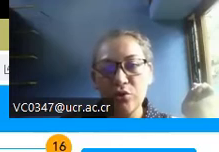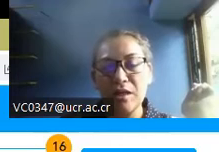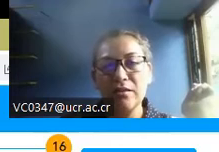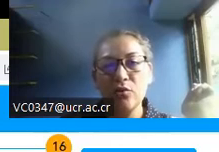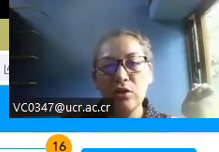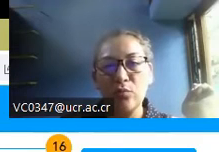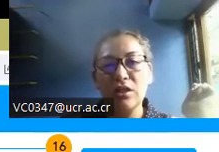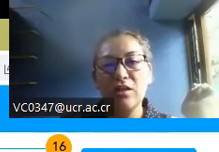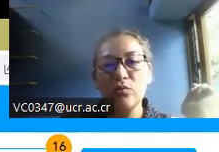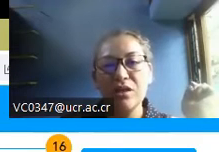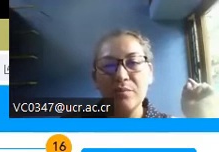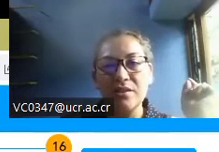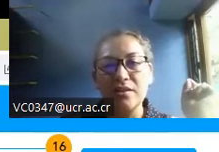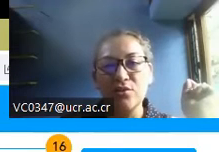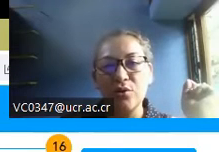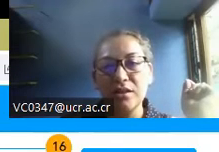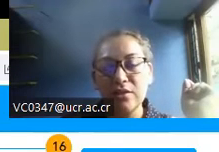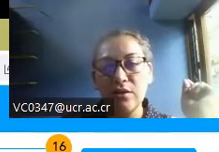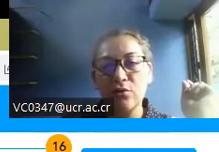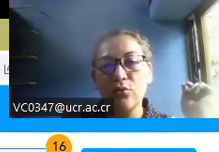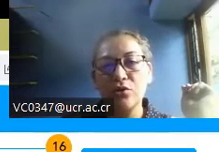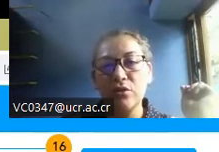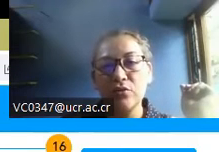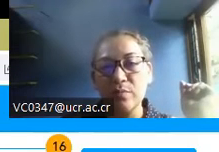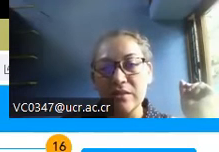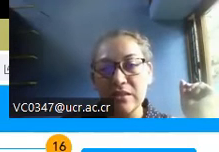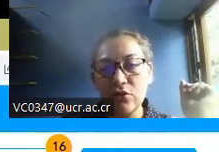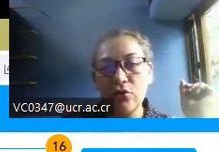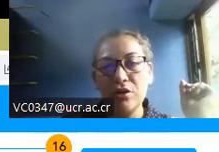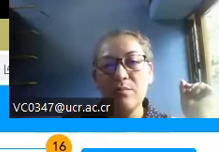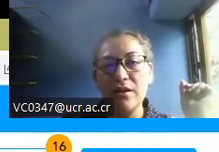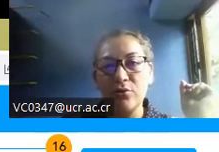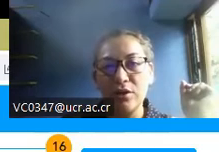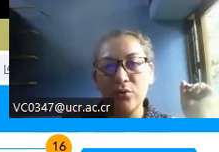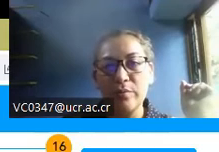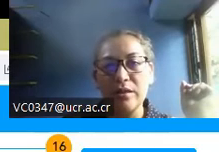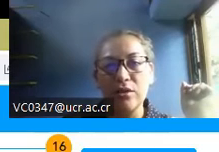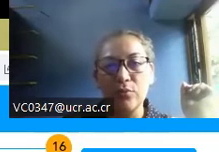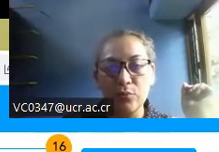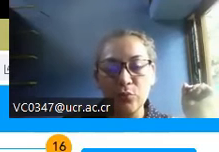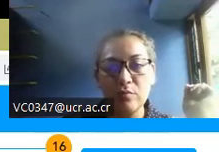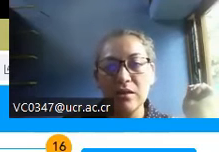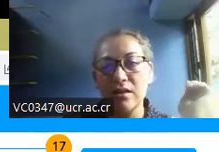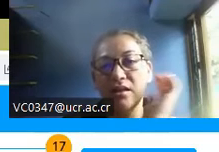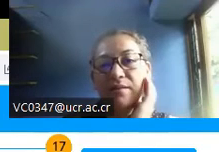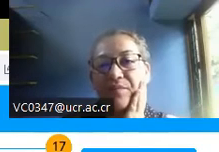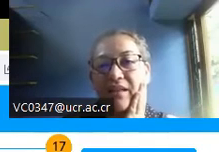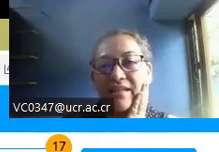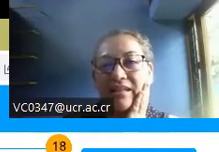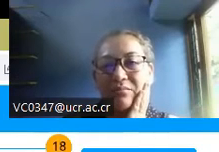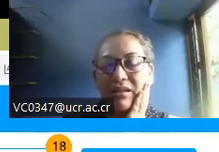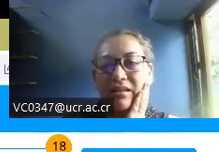un recurso didáctico que como tal busca la presentación creativa de algún contenido específico y para lograr un objetivo. Muy bien,